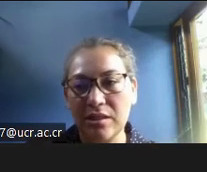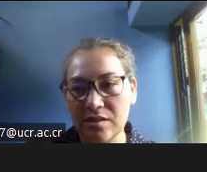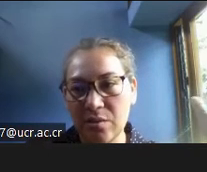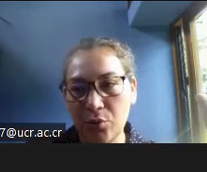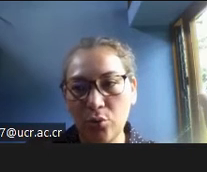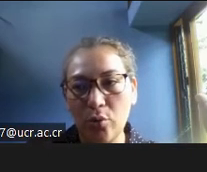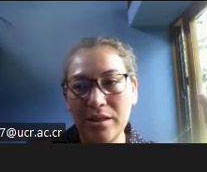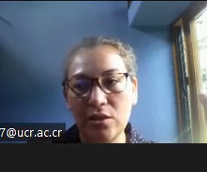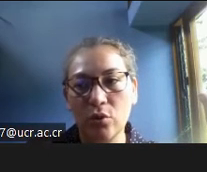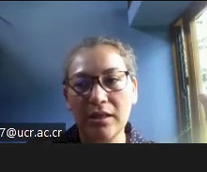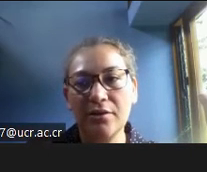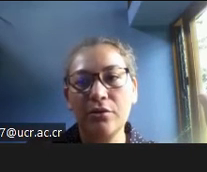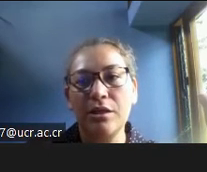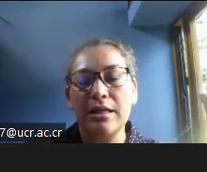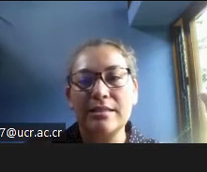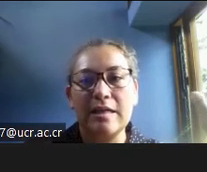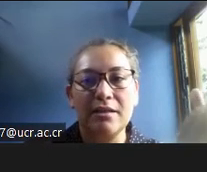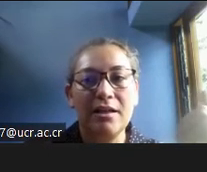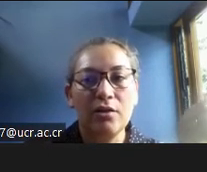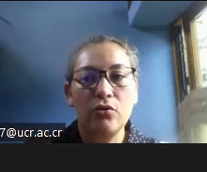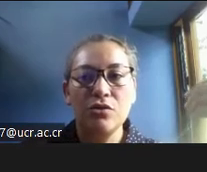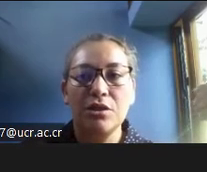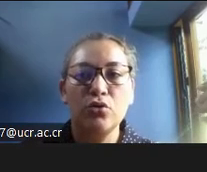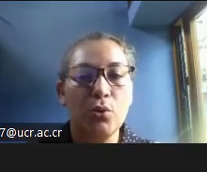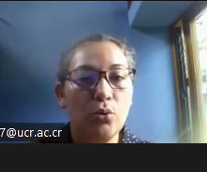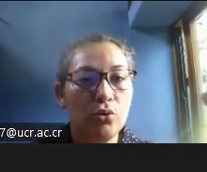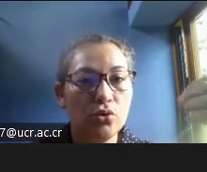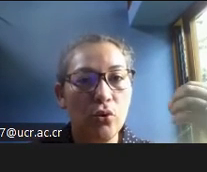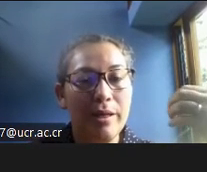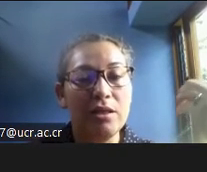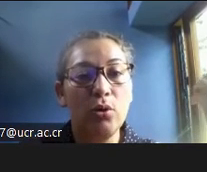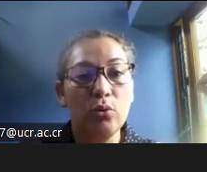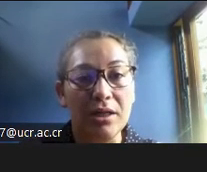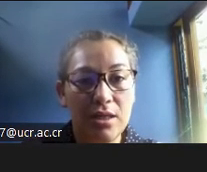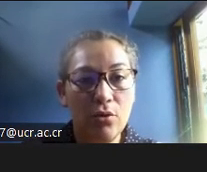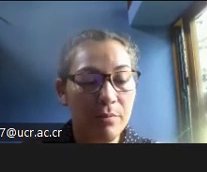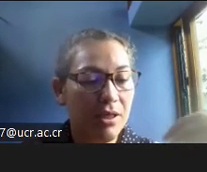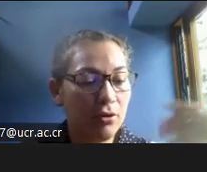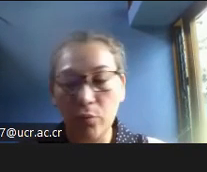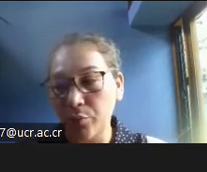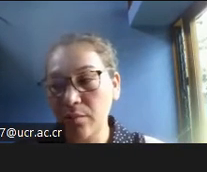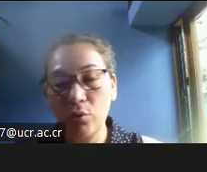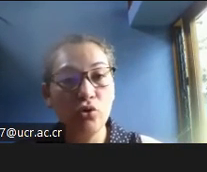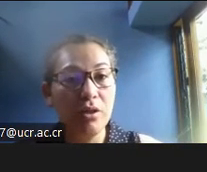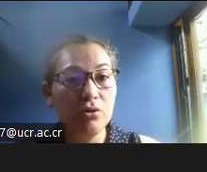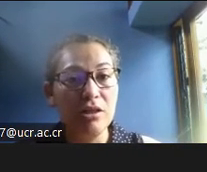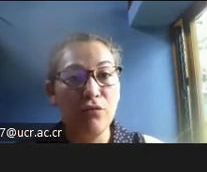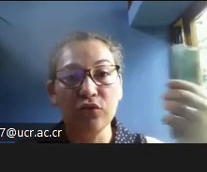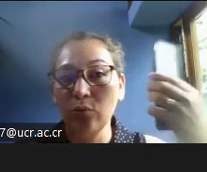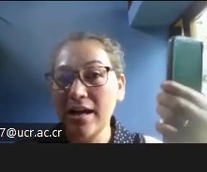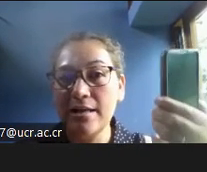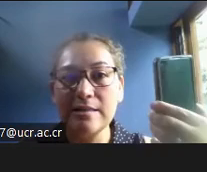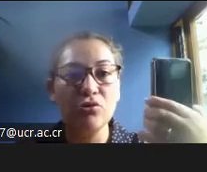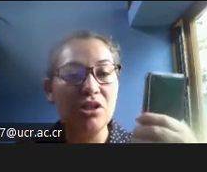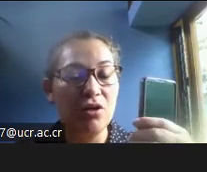igual, Tony, tenés que poner un objetivo claro. Si querés dar a conocer tus productos con un objetivo educativo, ¿verdad? Como, por ejemplo, yo vendo